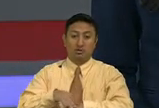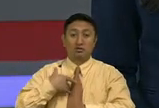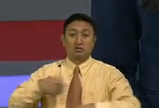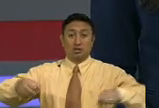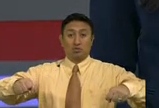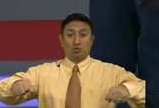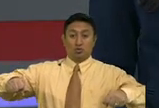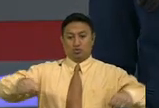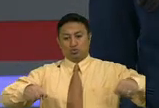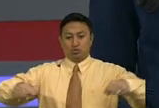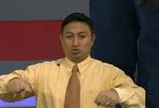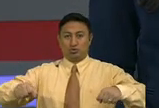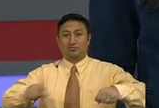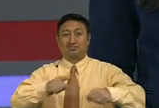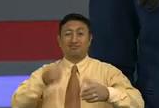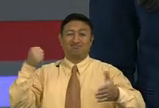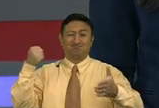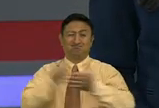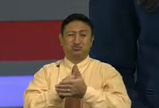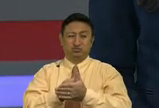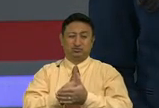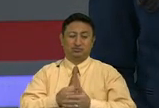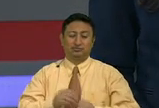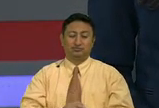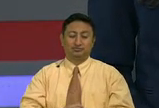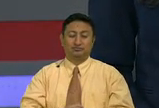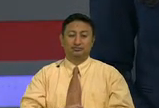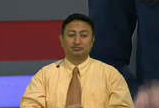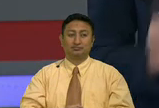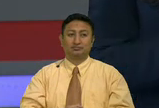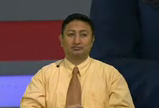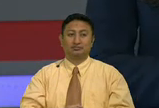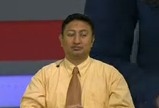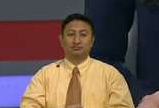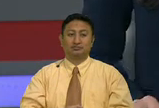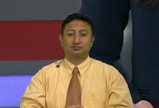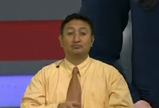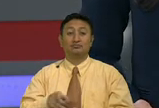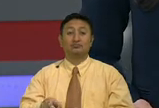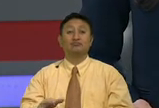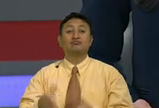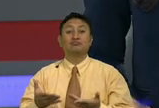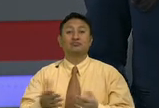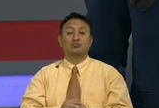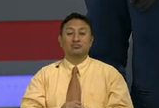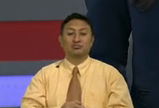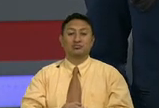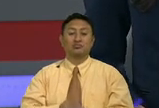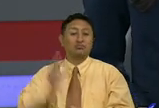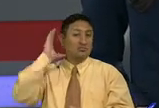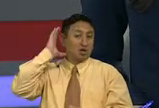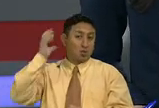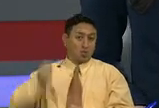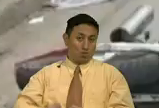motocicleta en la parte posterior de una volqueta estacionada a un costado de la vía. Este hecho ocurrió en la ciudad de Cuenca.